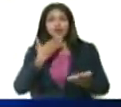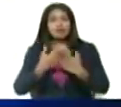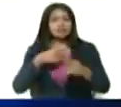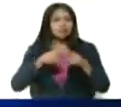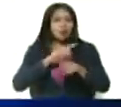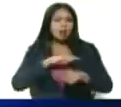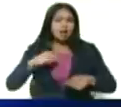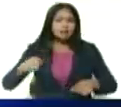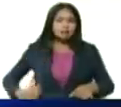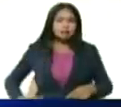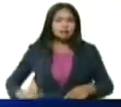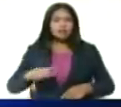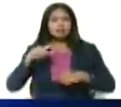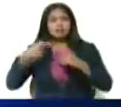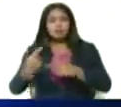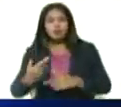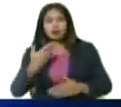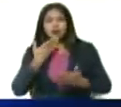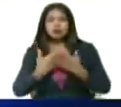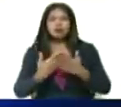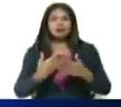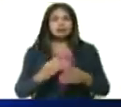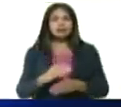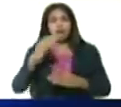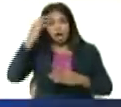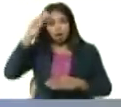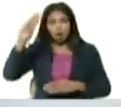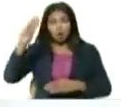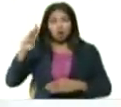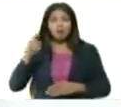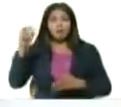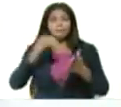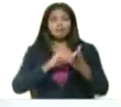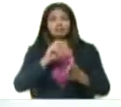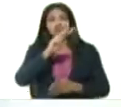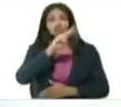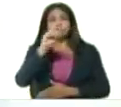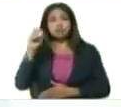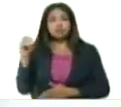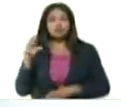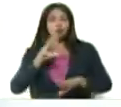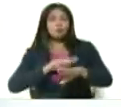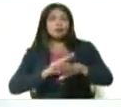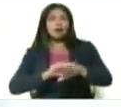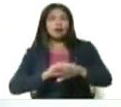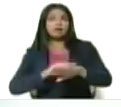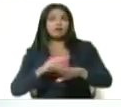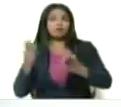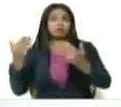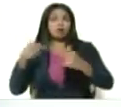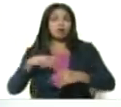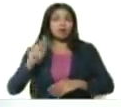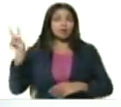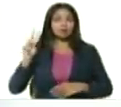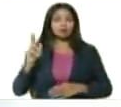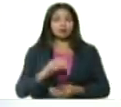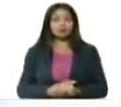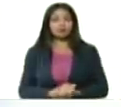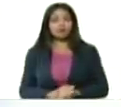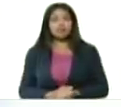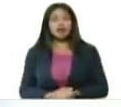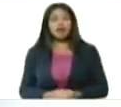China y después también le dimos gracias a Cuba por los 1.200 médicos que ha enviado a Venezuela.